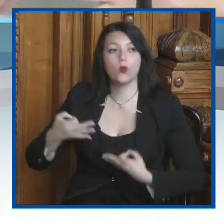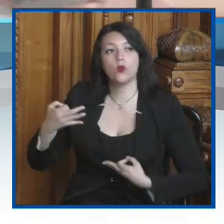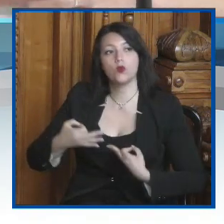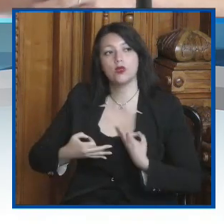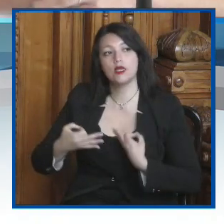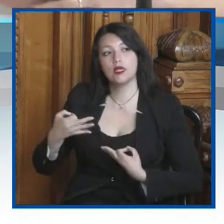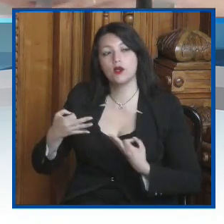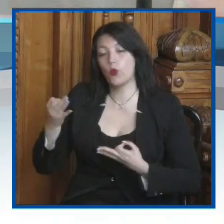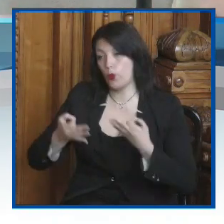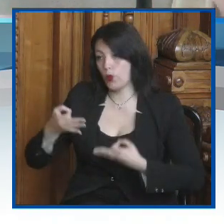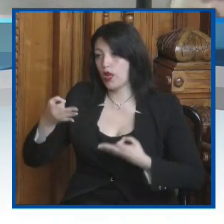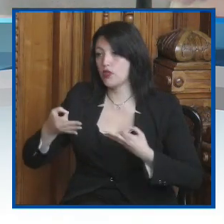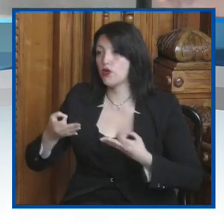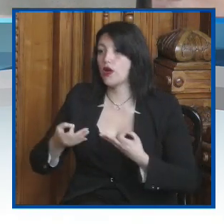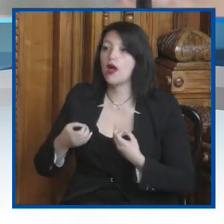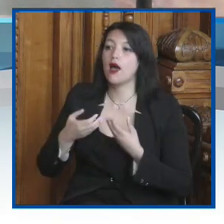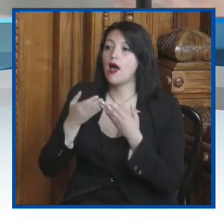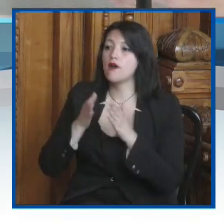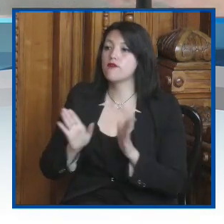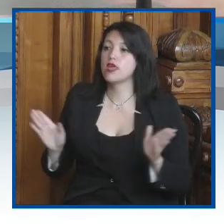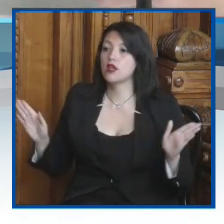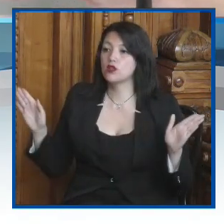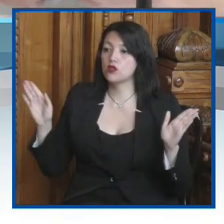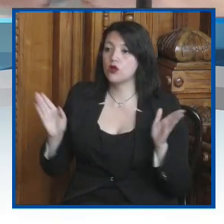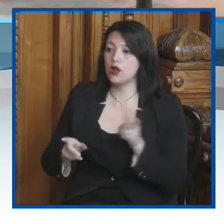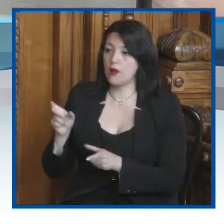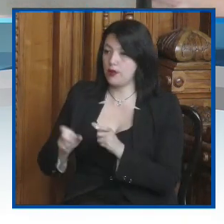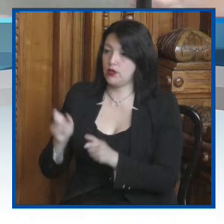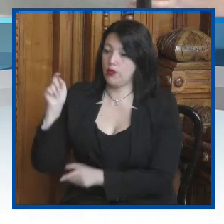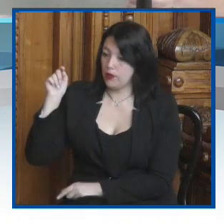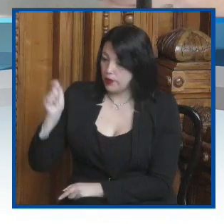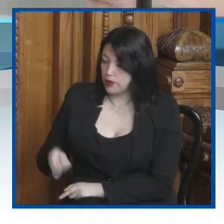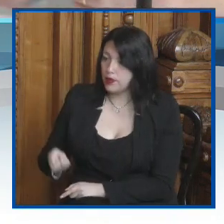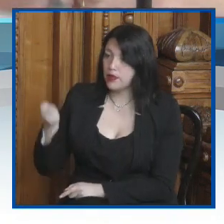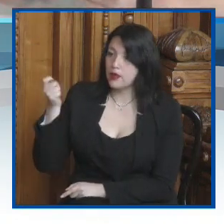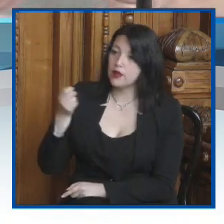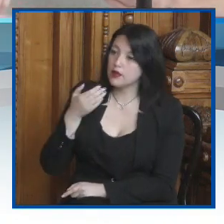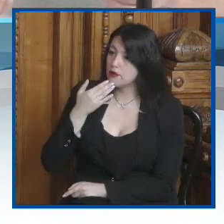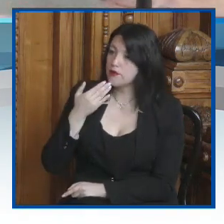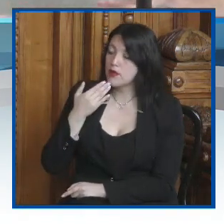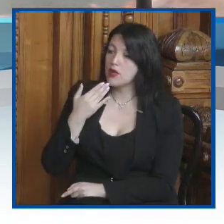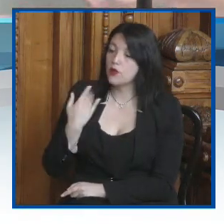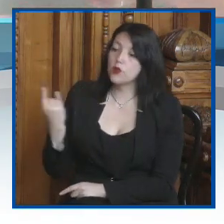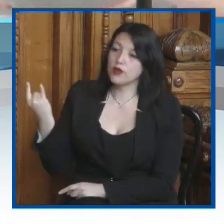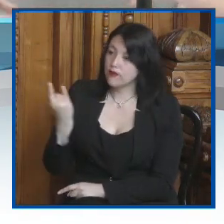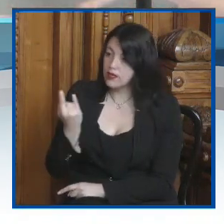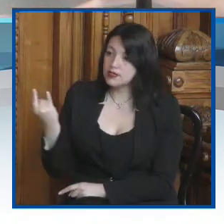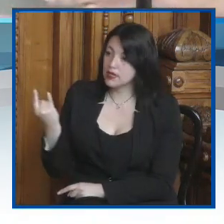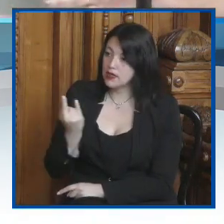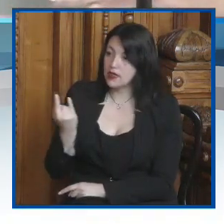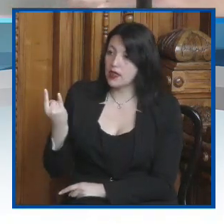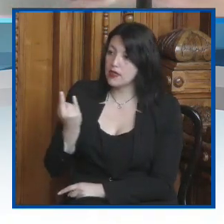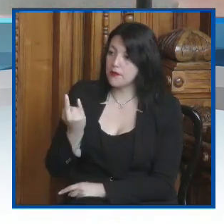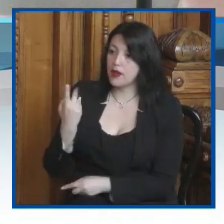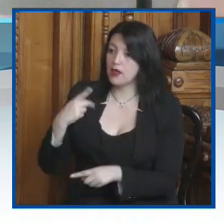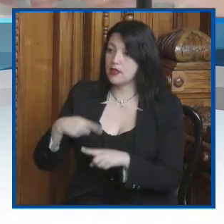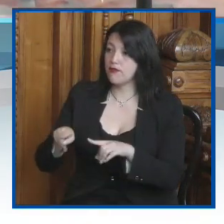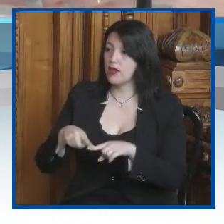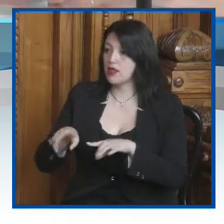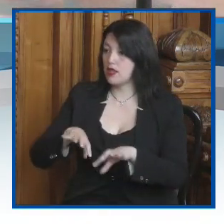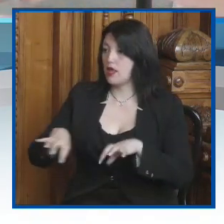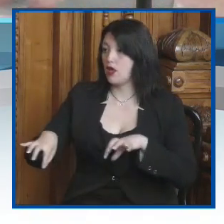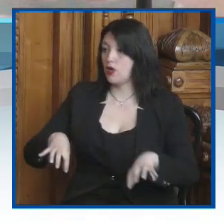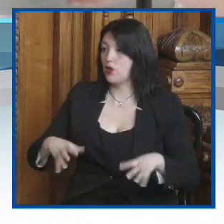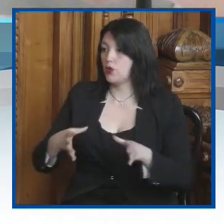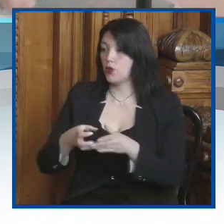abierto, que abrimos el juzgado a la ciudadanía y abrimos el juzgado, por ejemplo, en las universidades para que distintos grupos